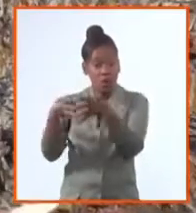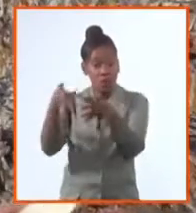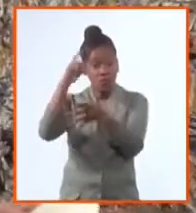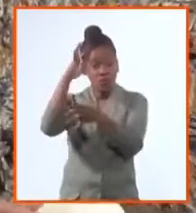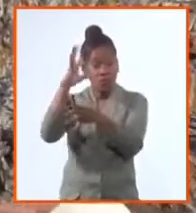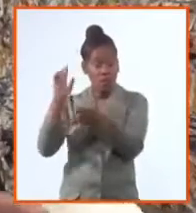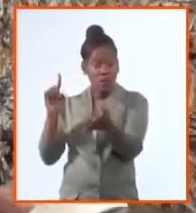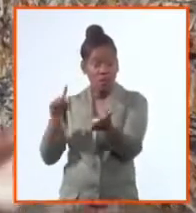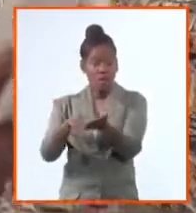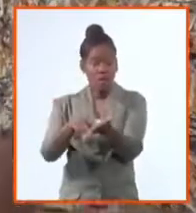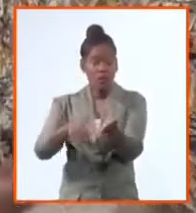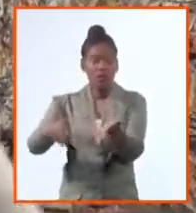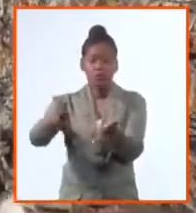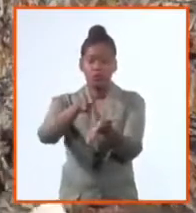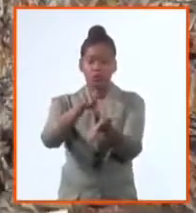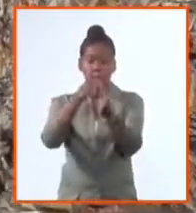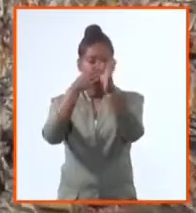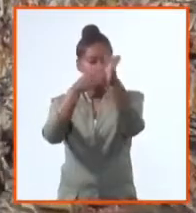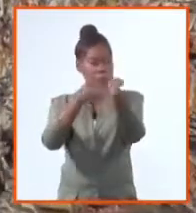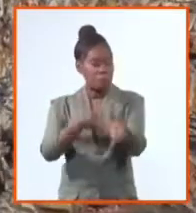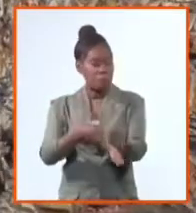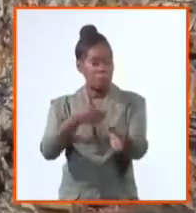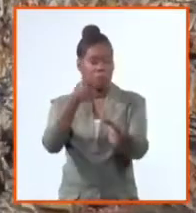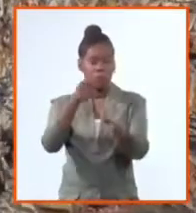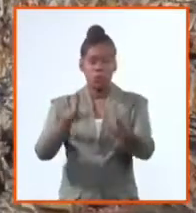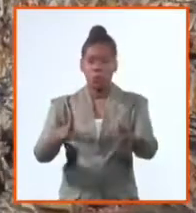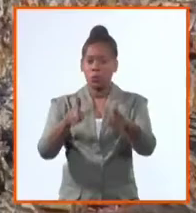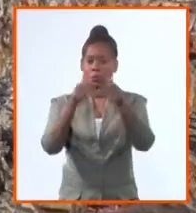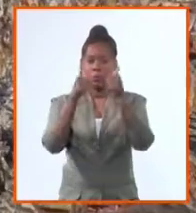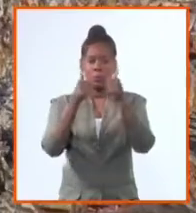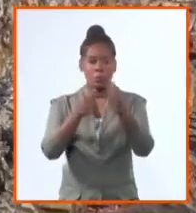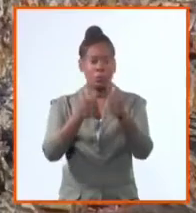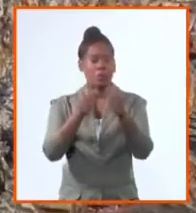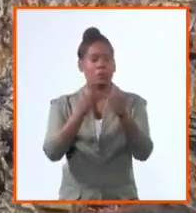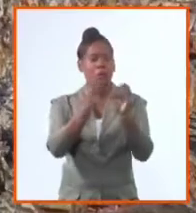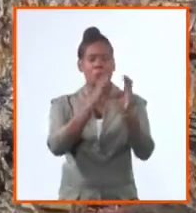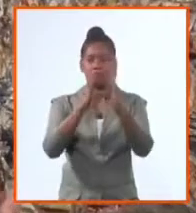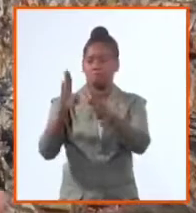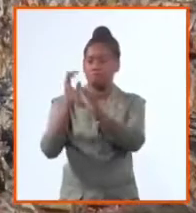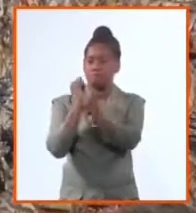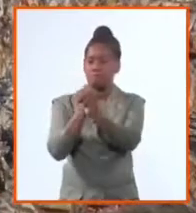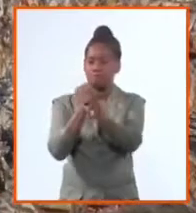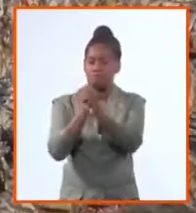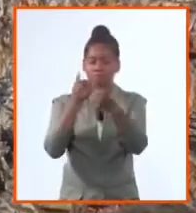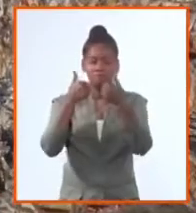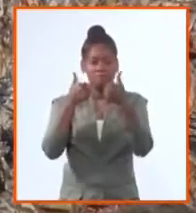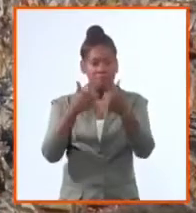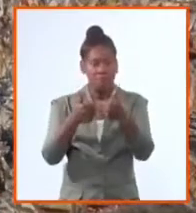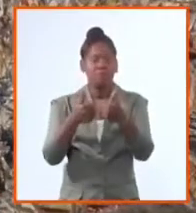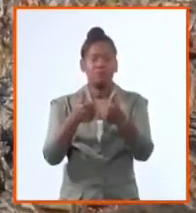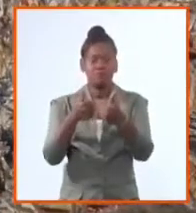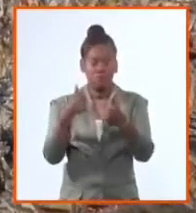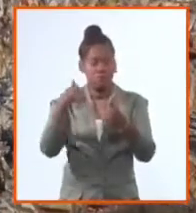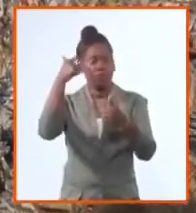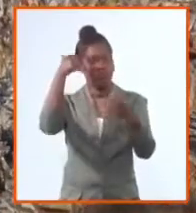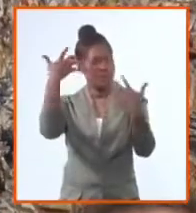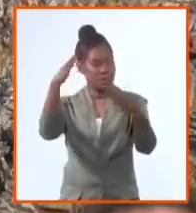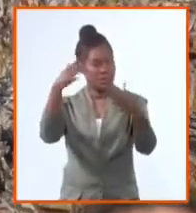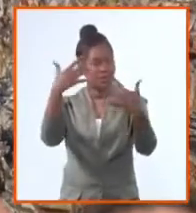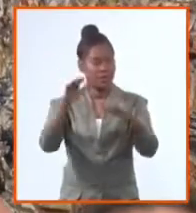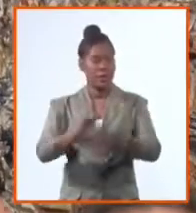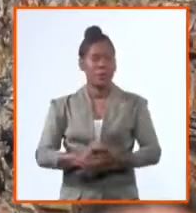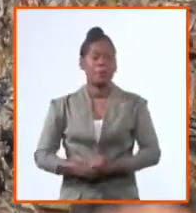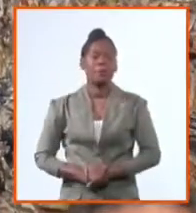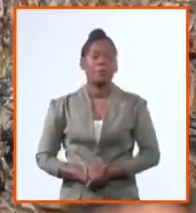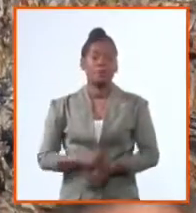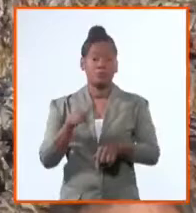por gusto. Desde que empezó la COVID, dijimos, bueno, vamos a abordar esto desde el punto de vista con la participación de la ciencia.